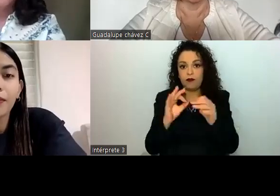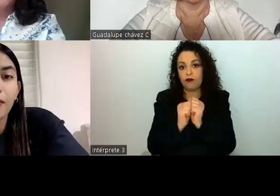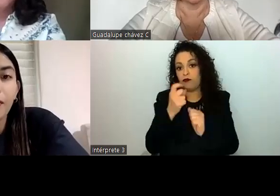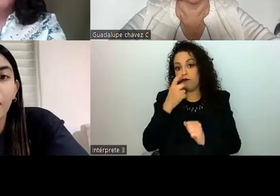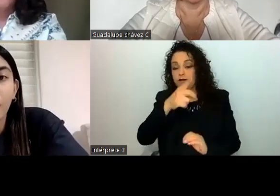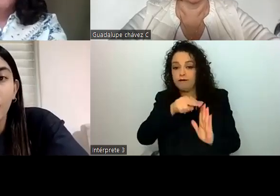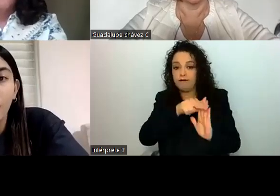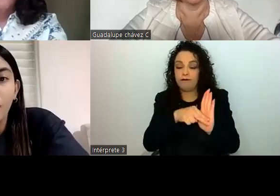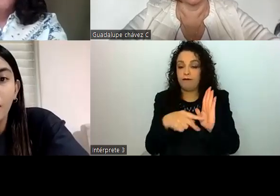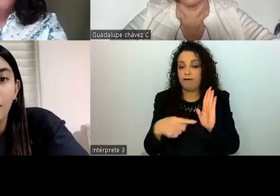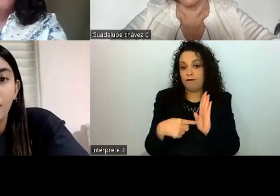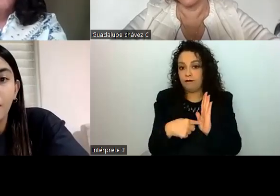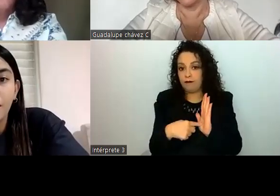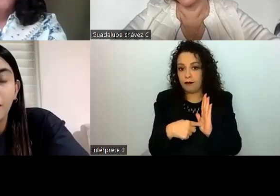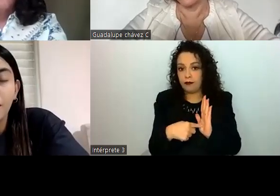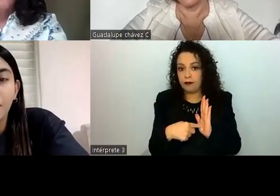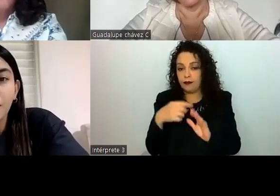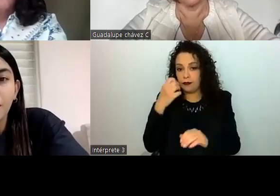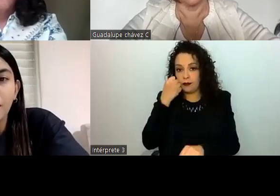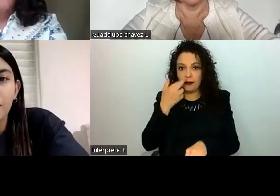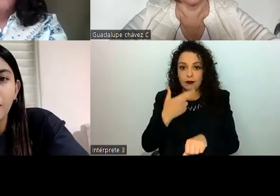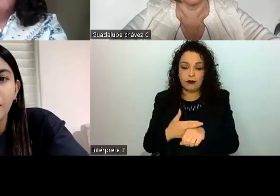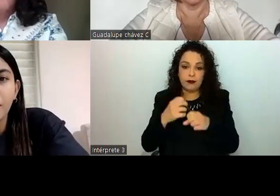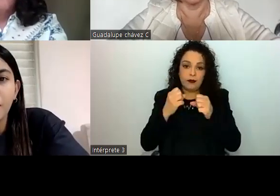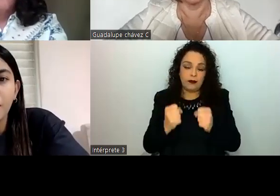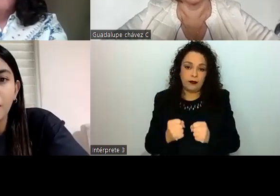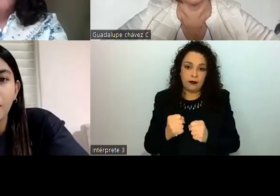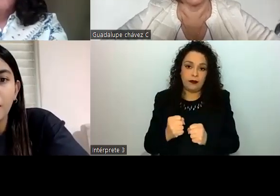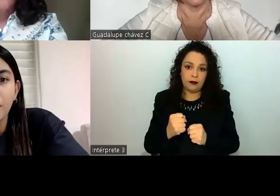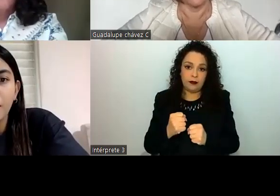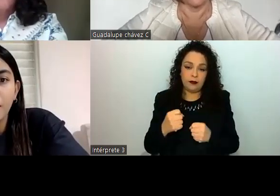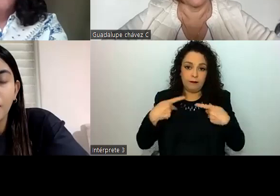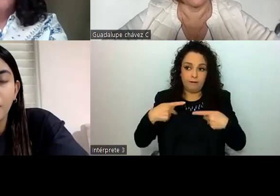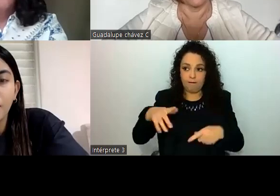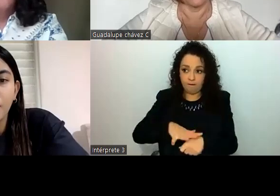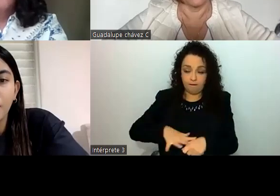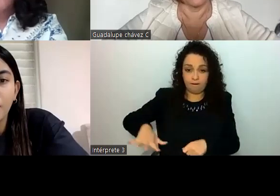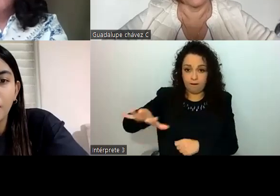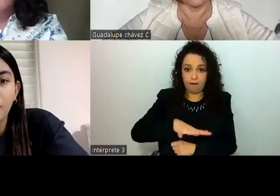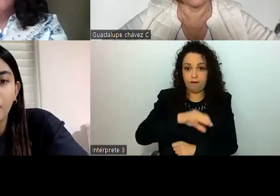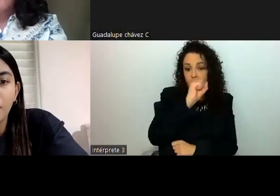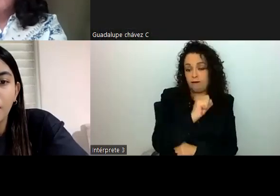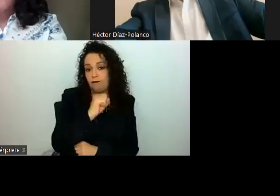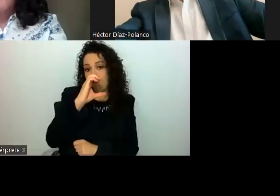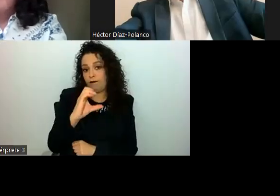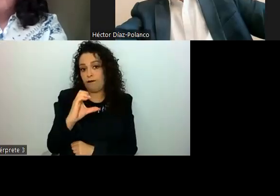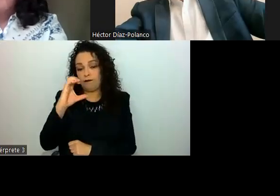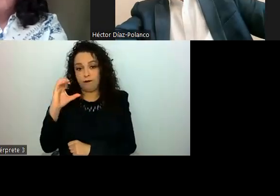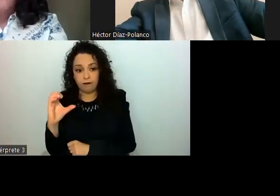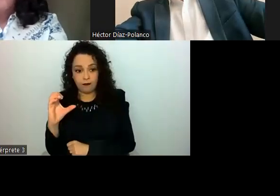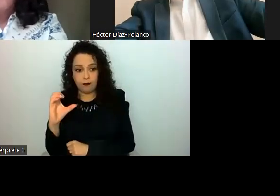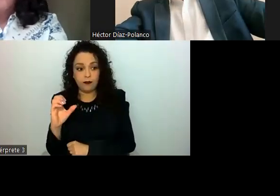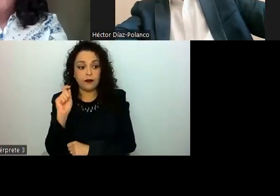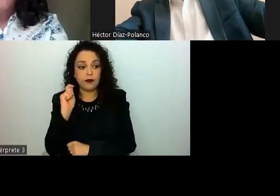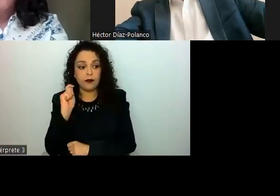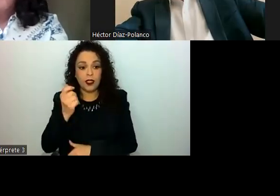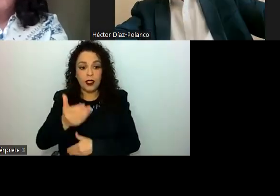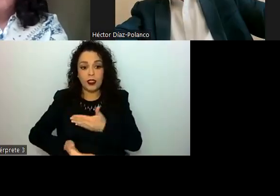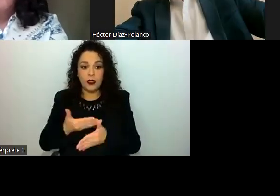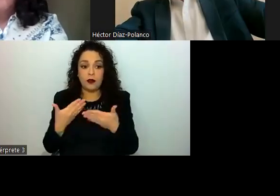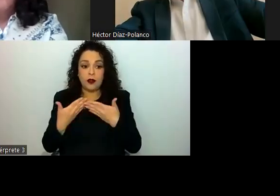Respecto al acceso de la Secretaría de Seguridad Ciudadana de la Ciudad de México a la infraestructura destinada al servicio público gratuito de